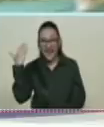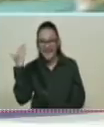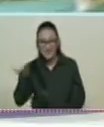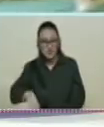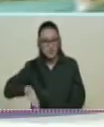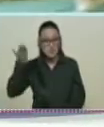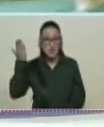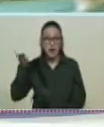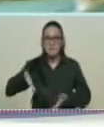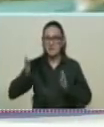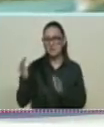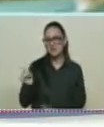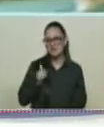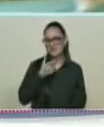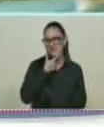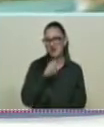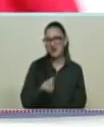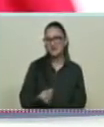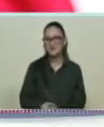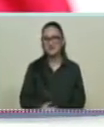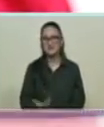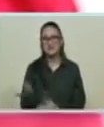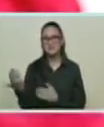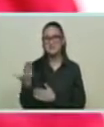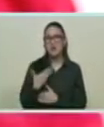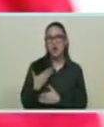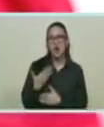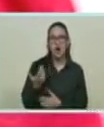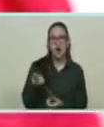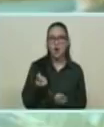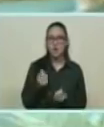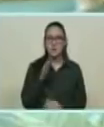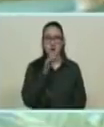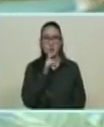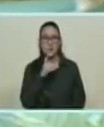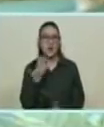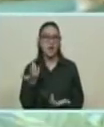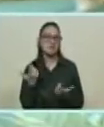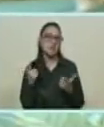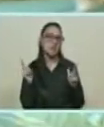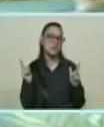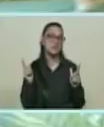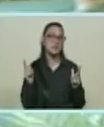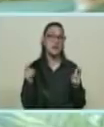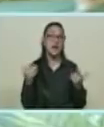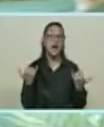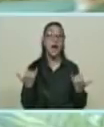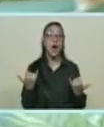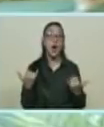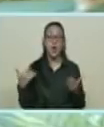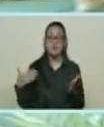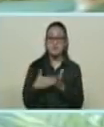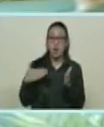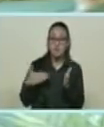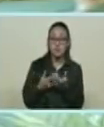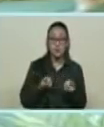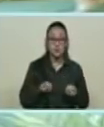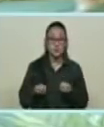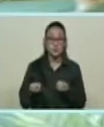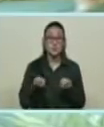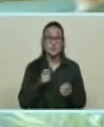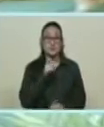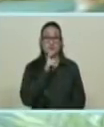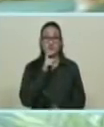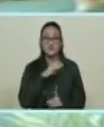¿verdad? Sin sanciones económicas. Ahora tenemos una persecución financiera